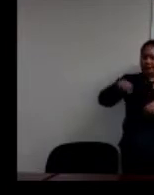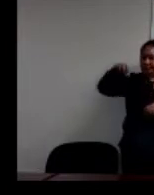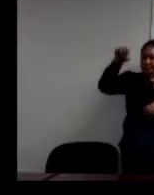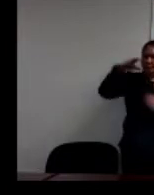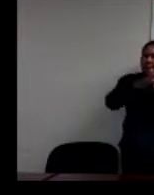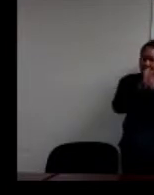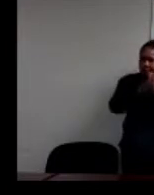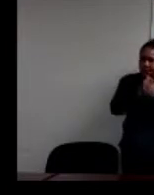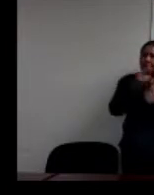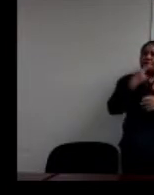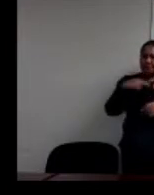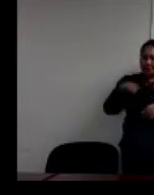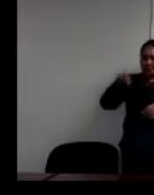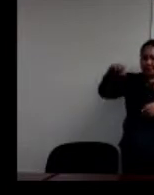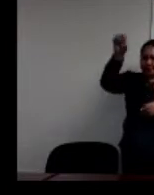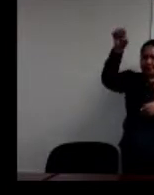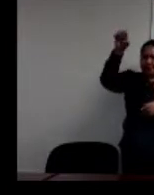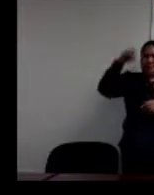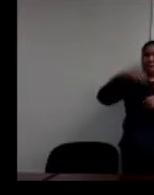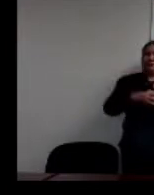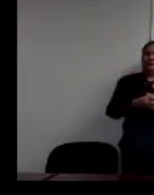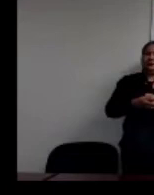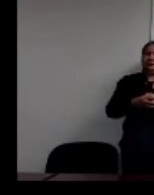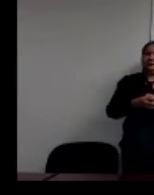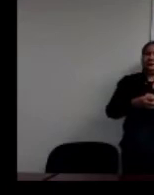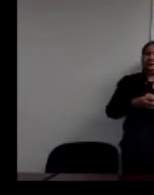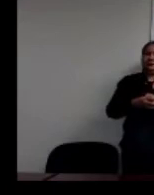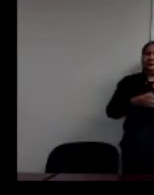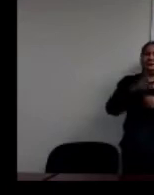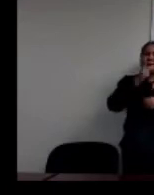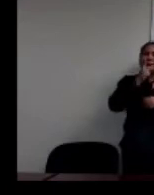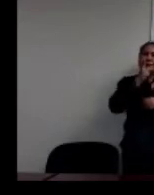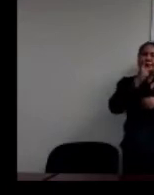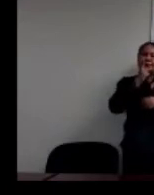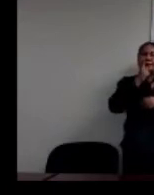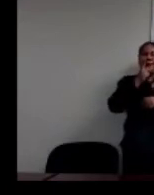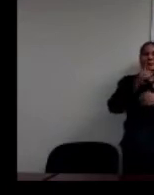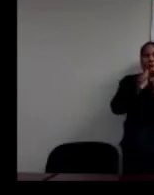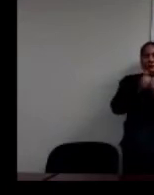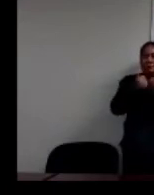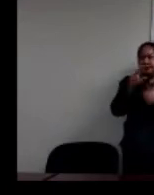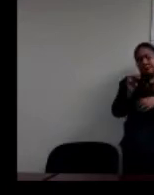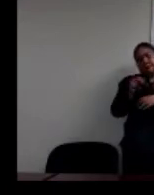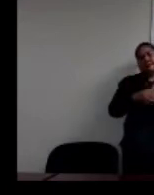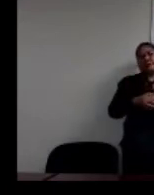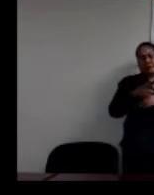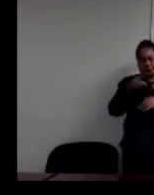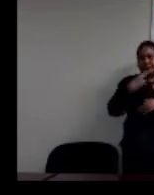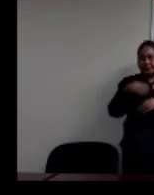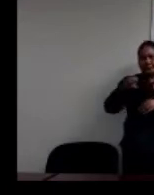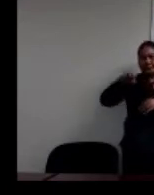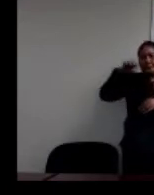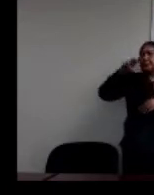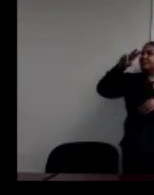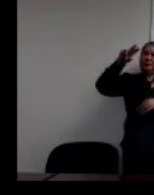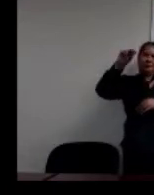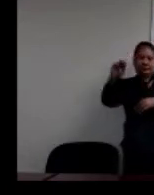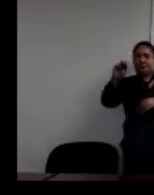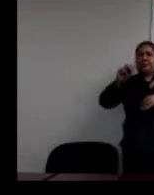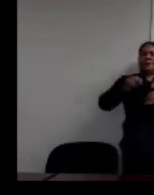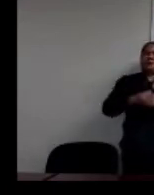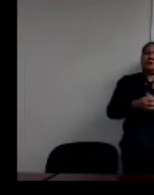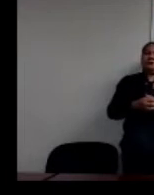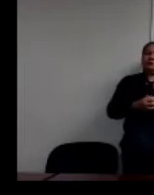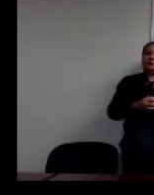para su crecimiento, y les vamos diciendo, los panes, las harinas sirven para su crecimiento. No, entonces,